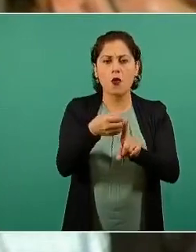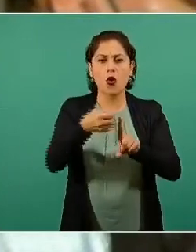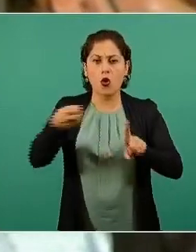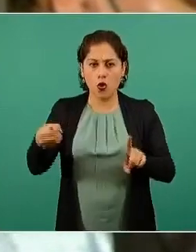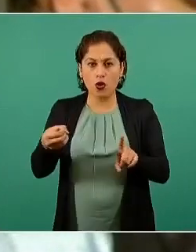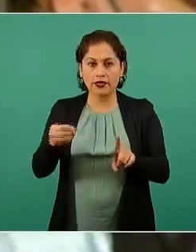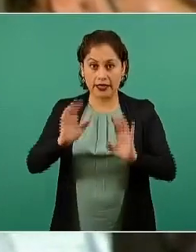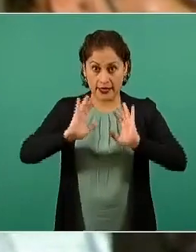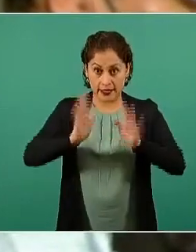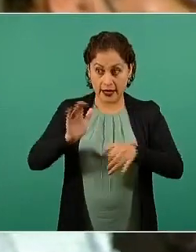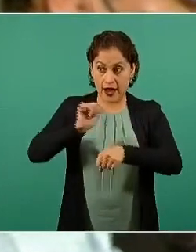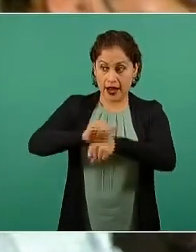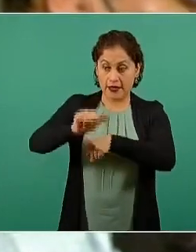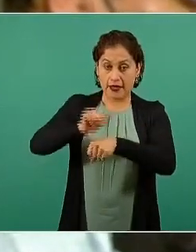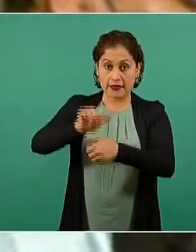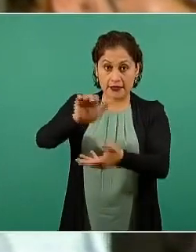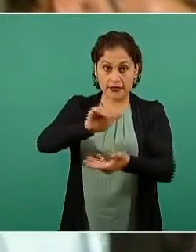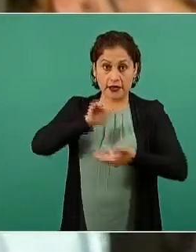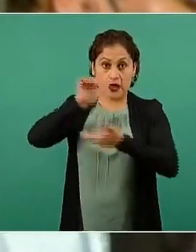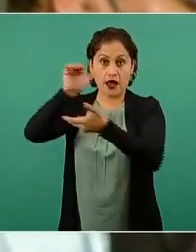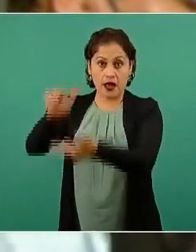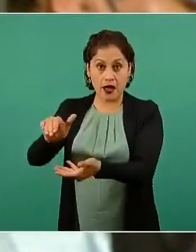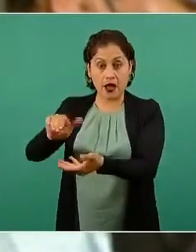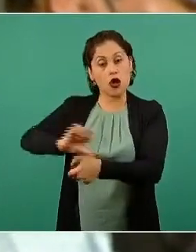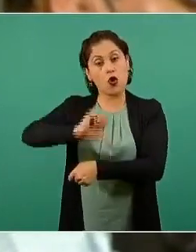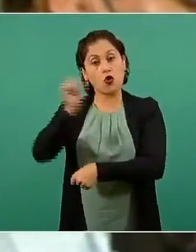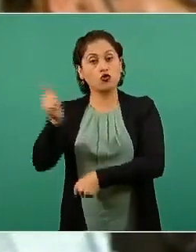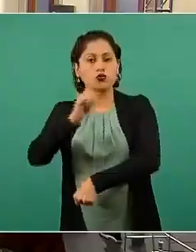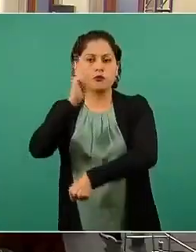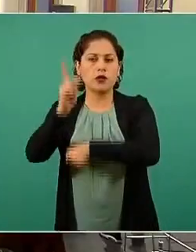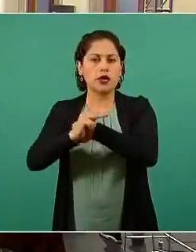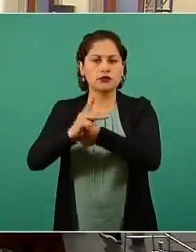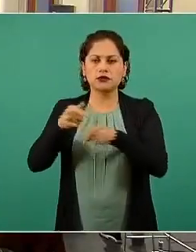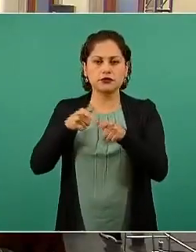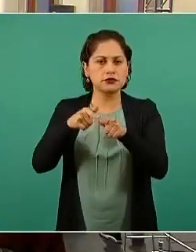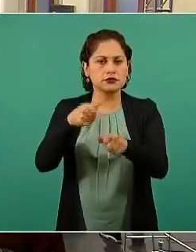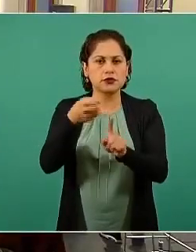Argentina ya tenga esas primeras dosis, ¿cómo se van a elegir el resto de países?